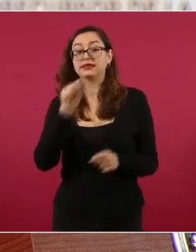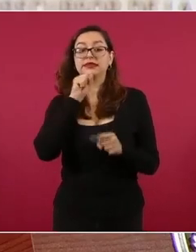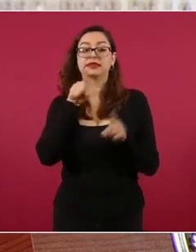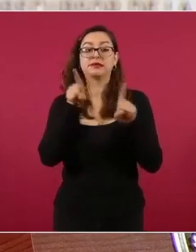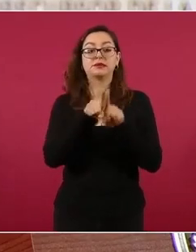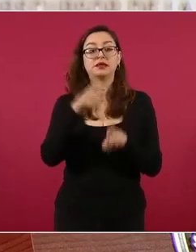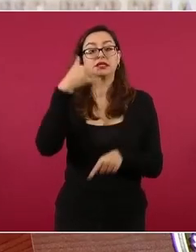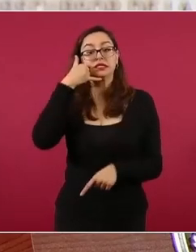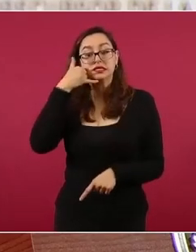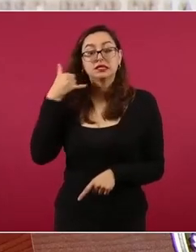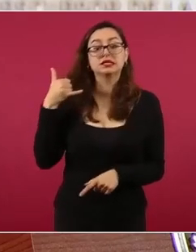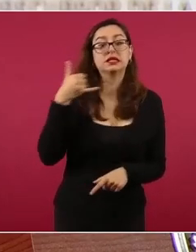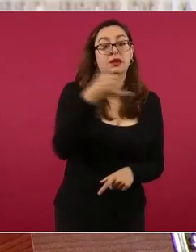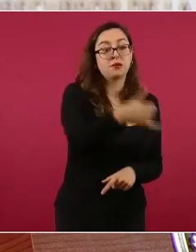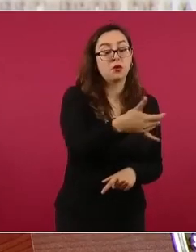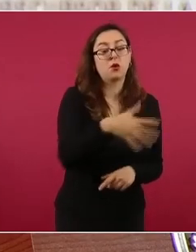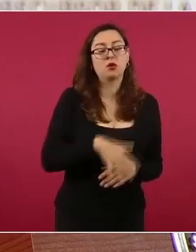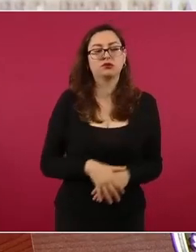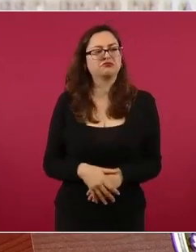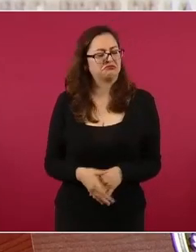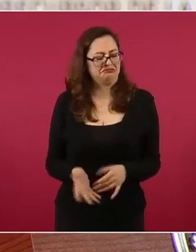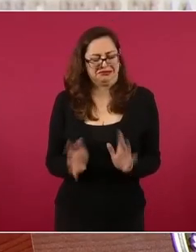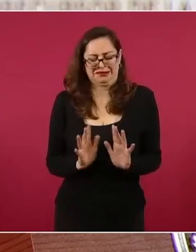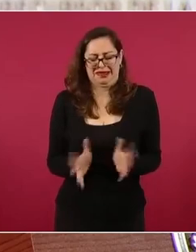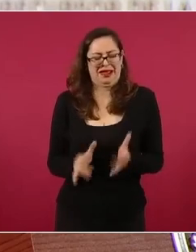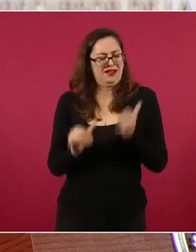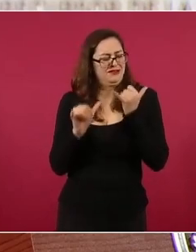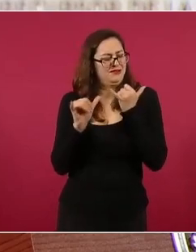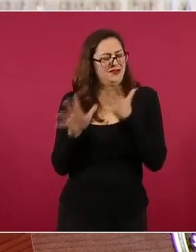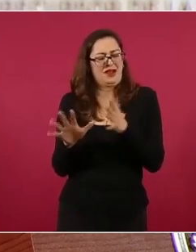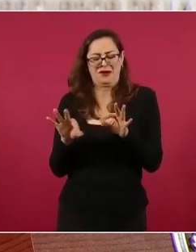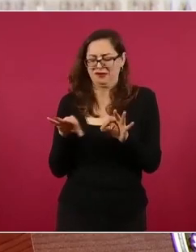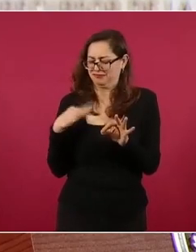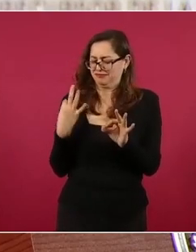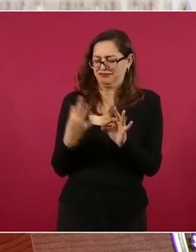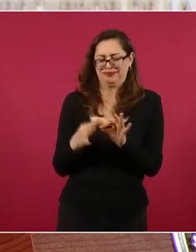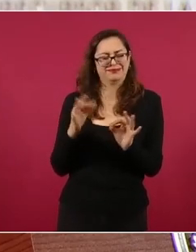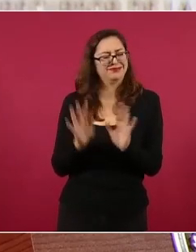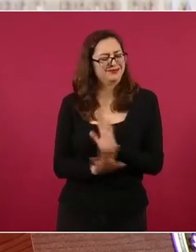diciéndole, pues ya está esto, ya es hora de actuar.